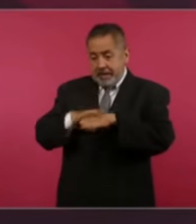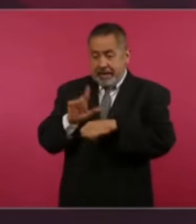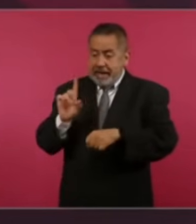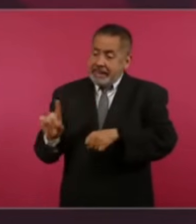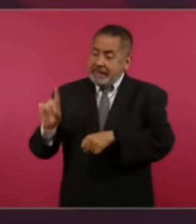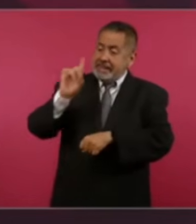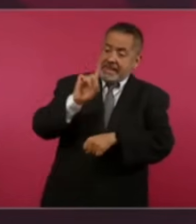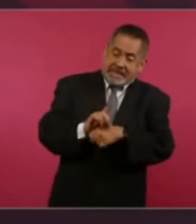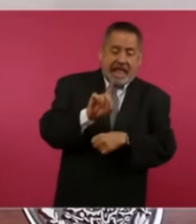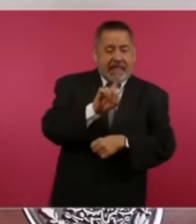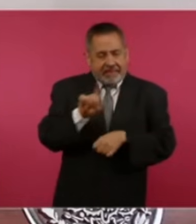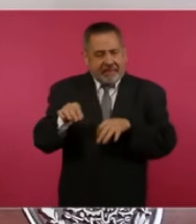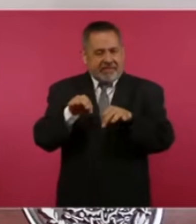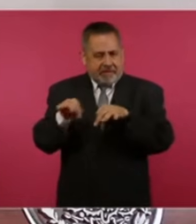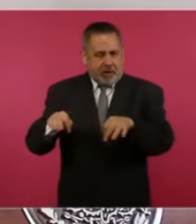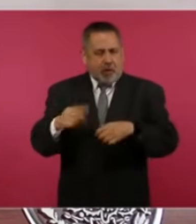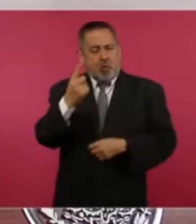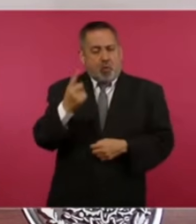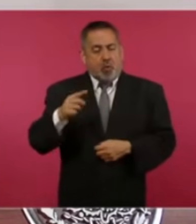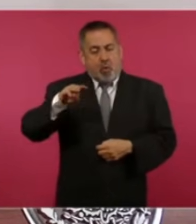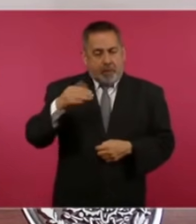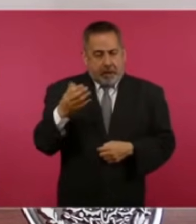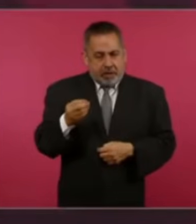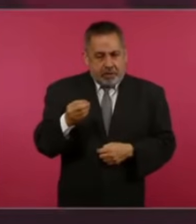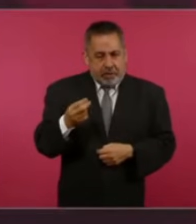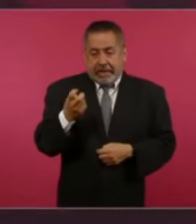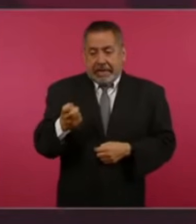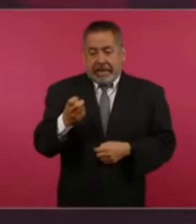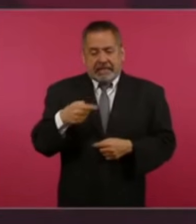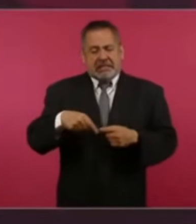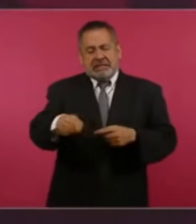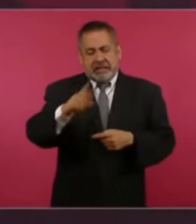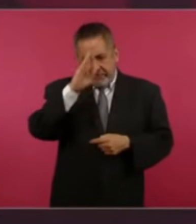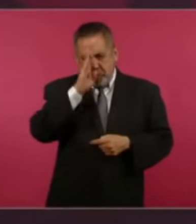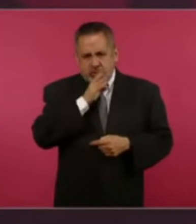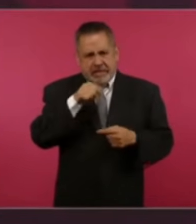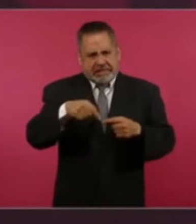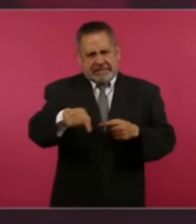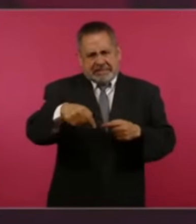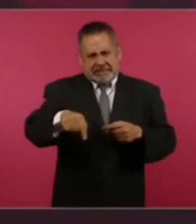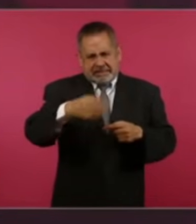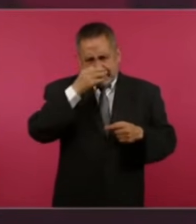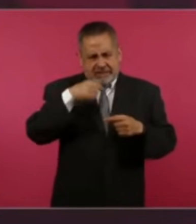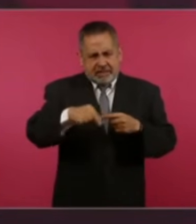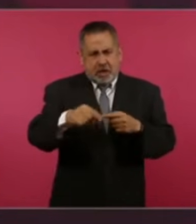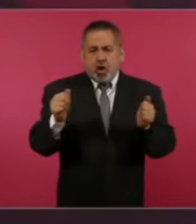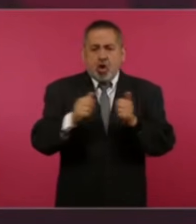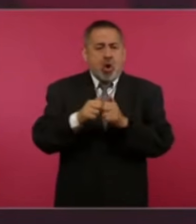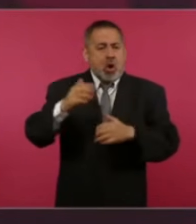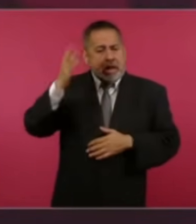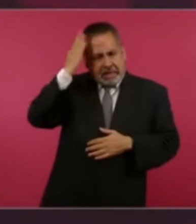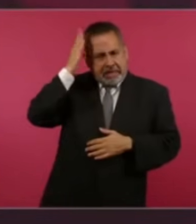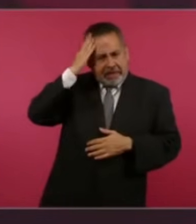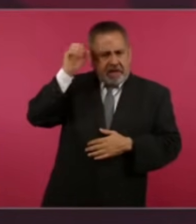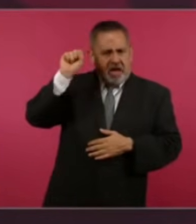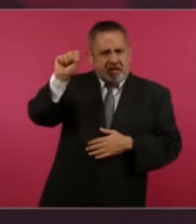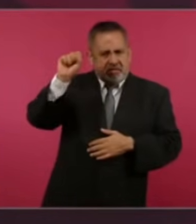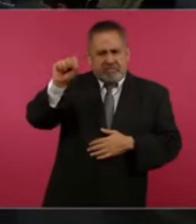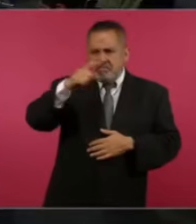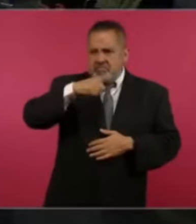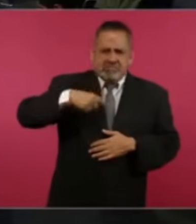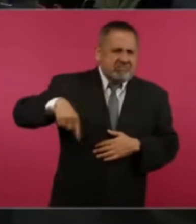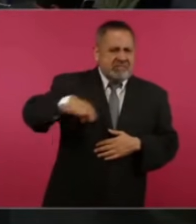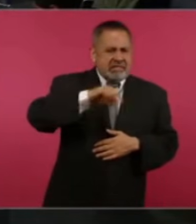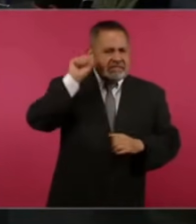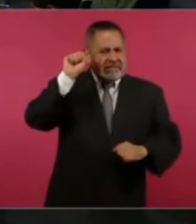Trabajo y vamos a tener este acto al mediodía con dirigentes